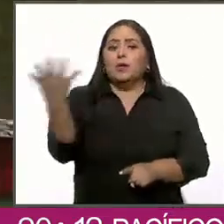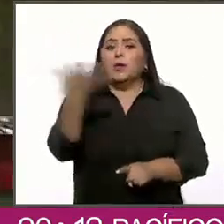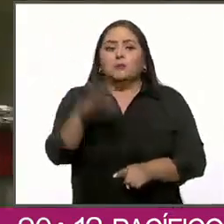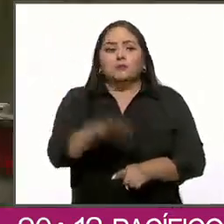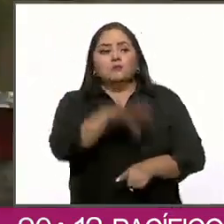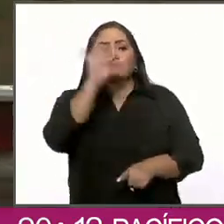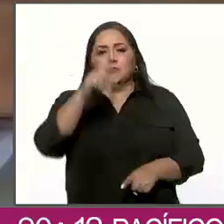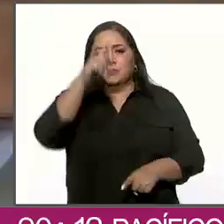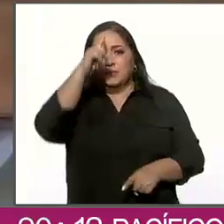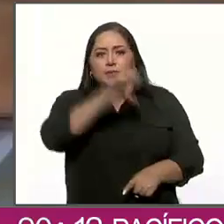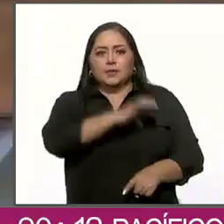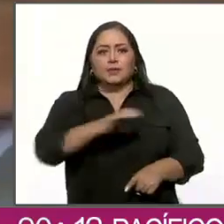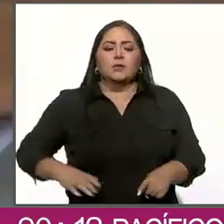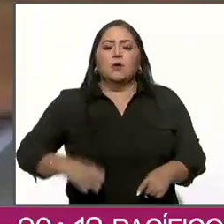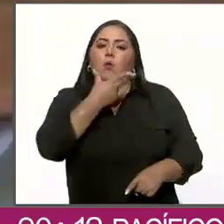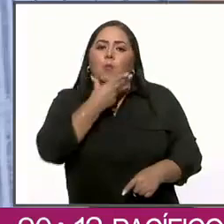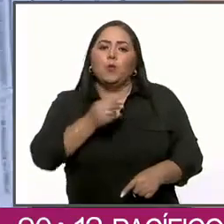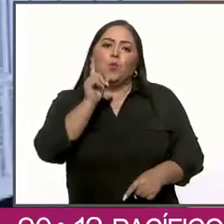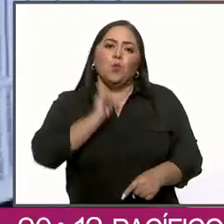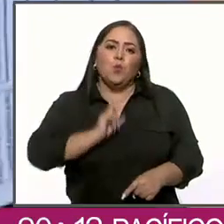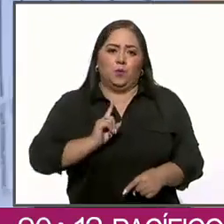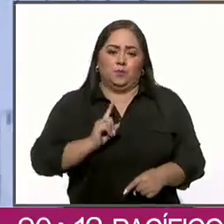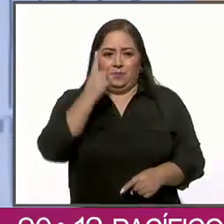la candidata o candidato presidencial de su partido.